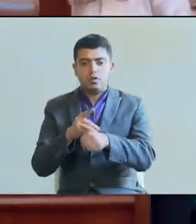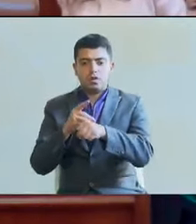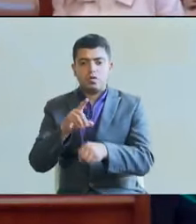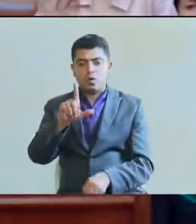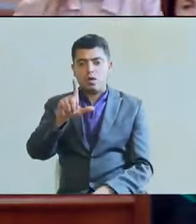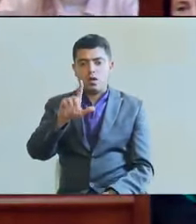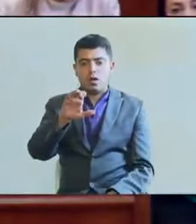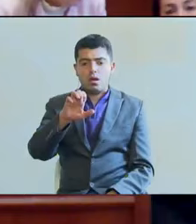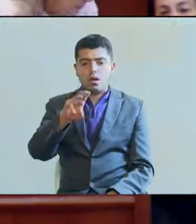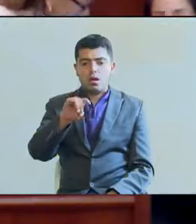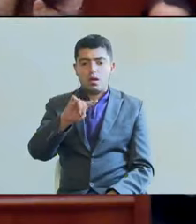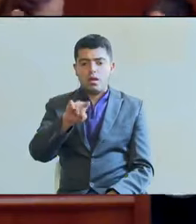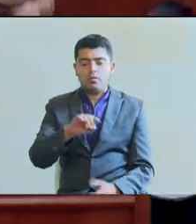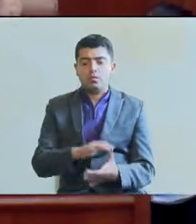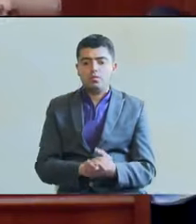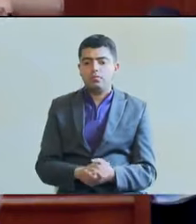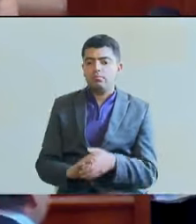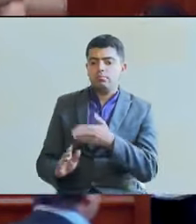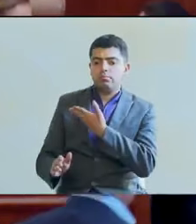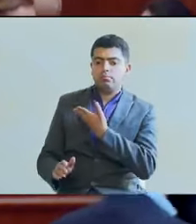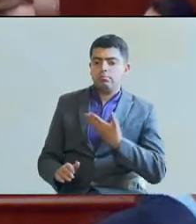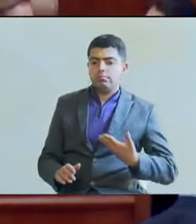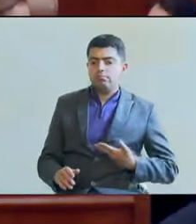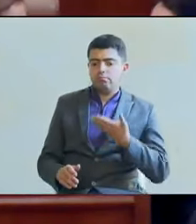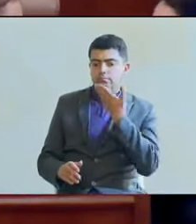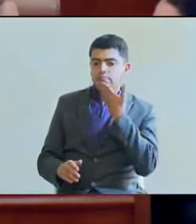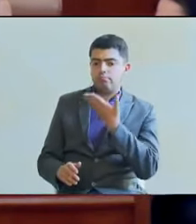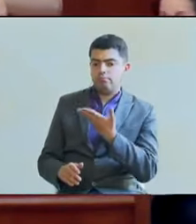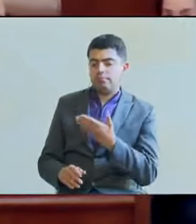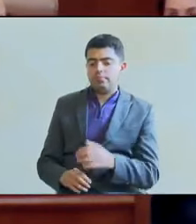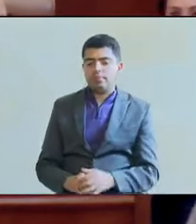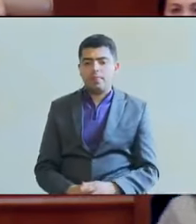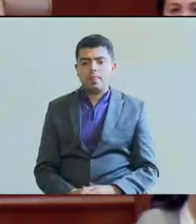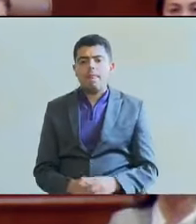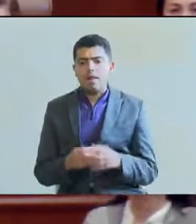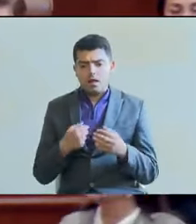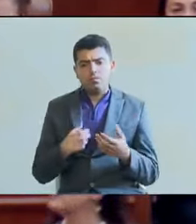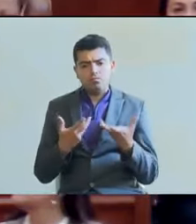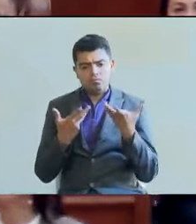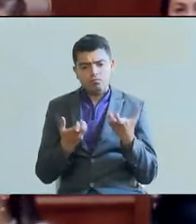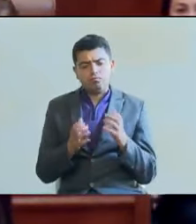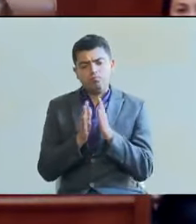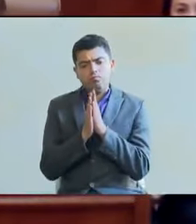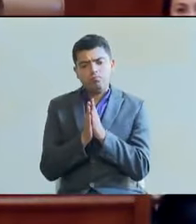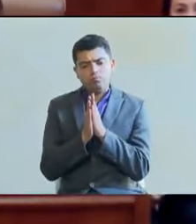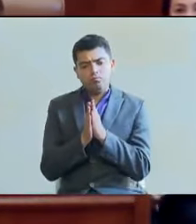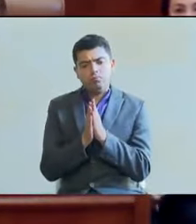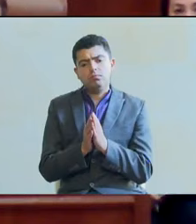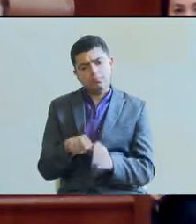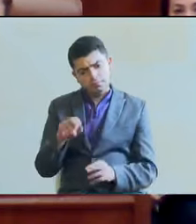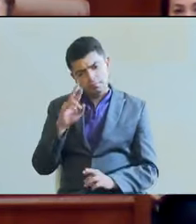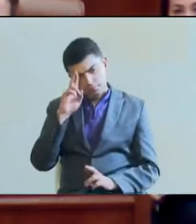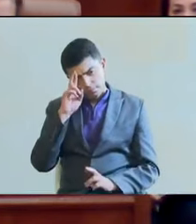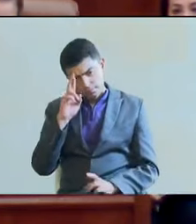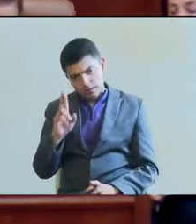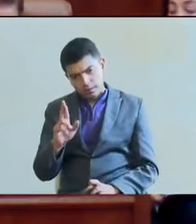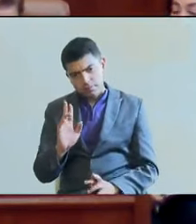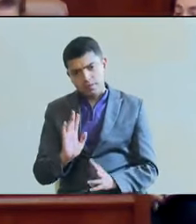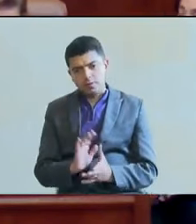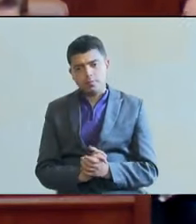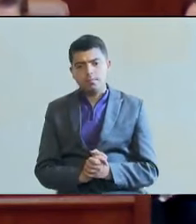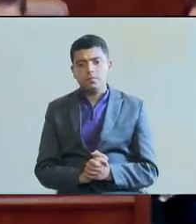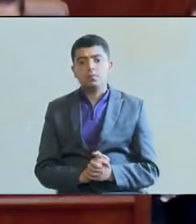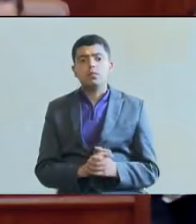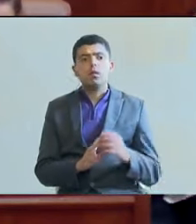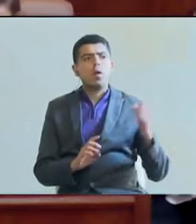Lemus presidente Muchas gracias yo quisiera pedirle con todo respeto a